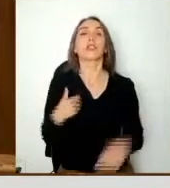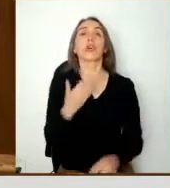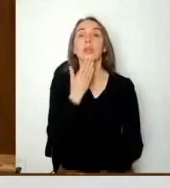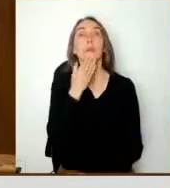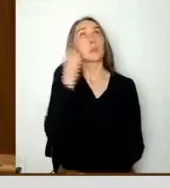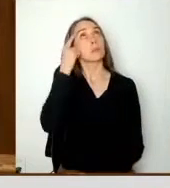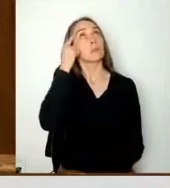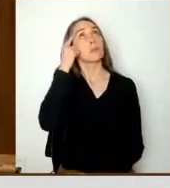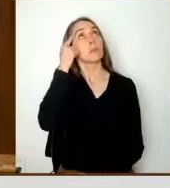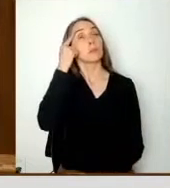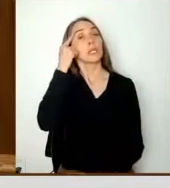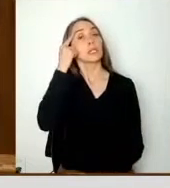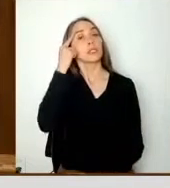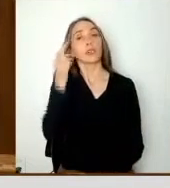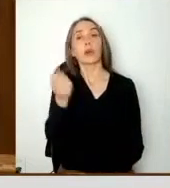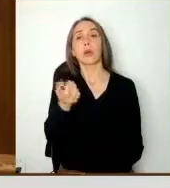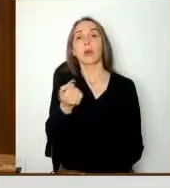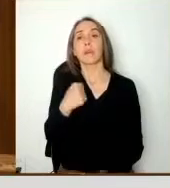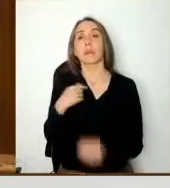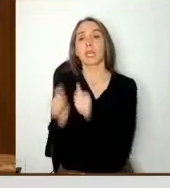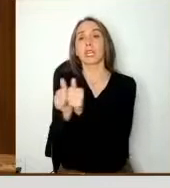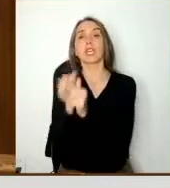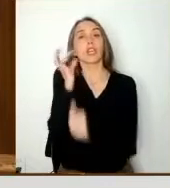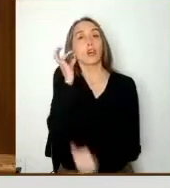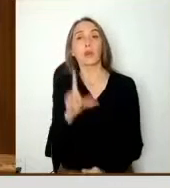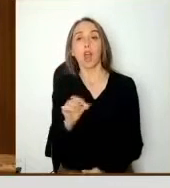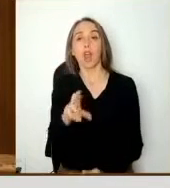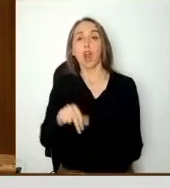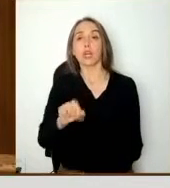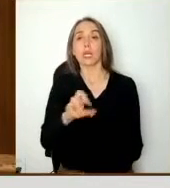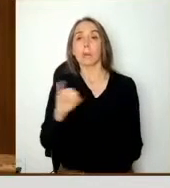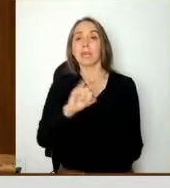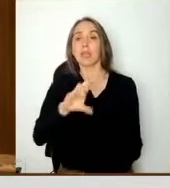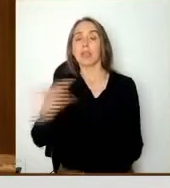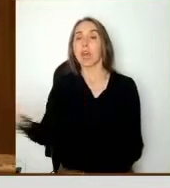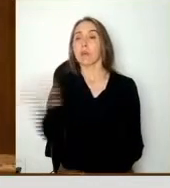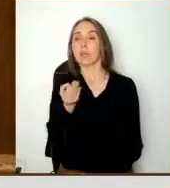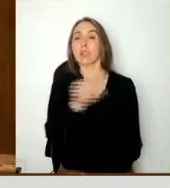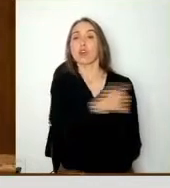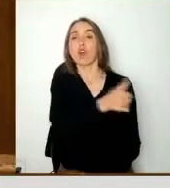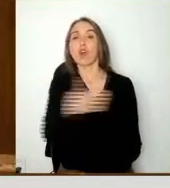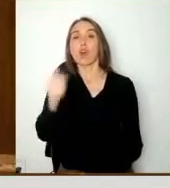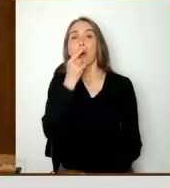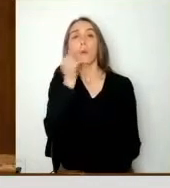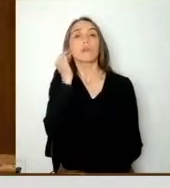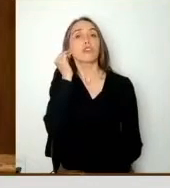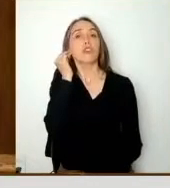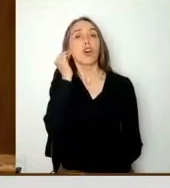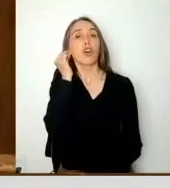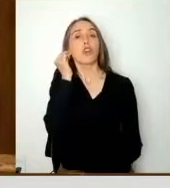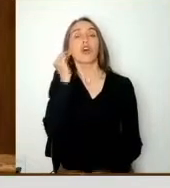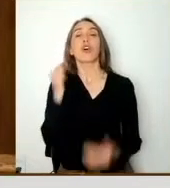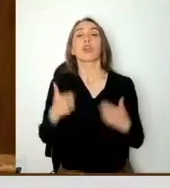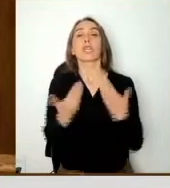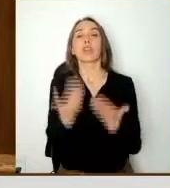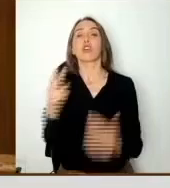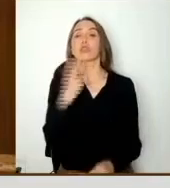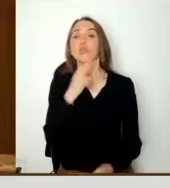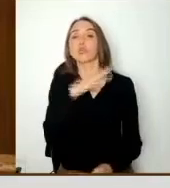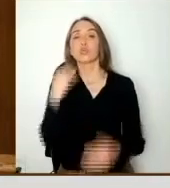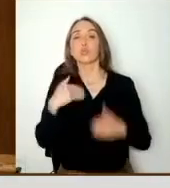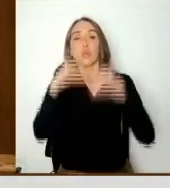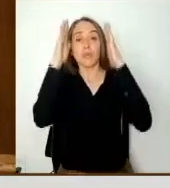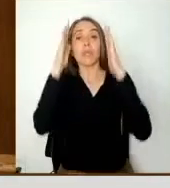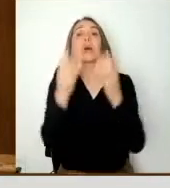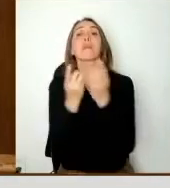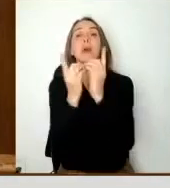me lo decía mi compañera Lorena Pizarro, en todos y todas aquellas que dieron la vida porque la democracia de